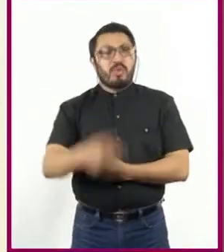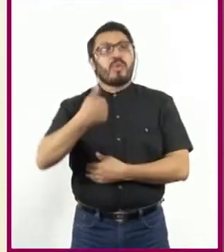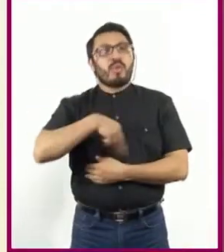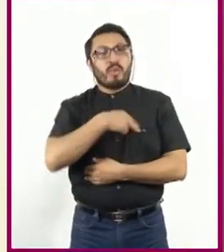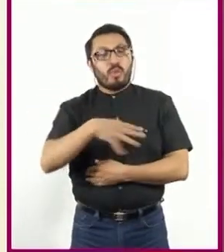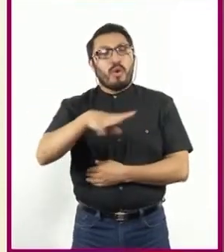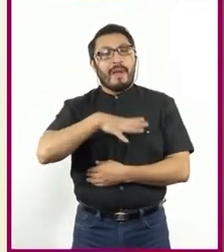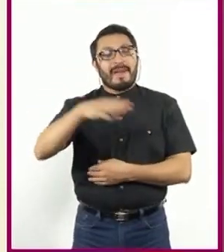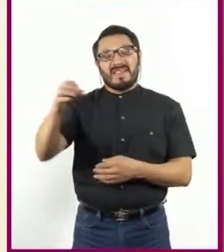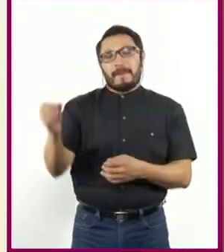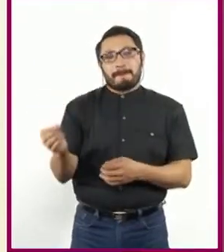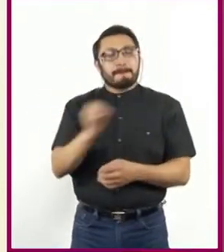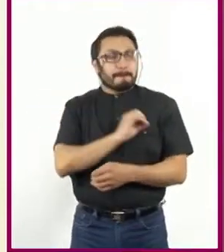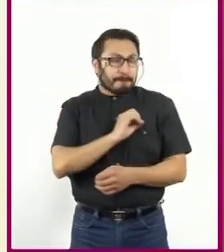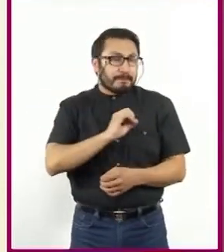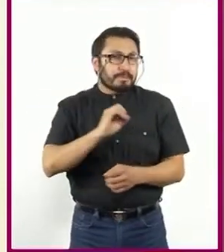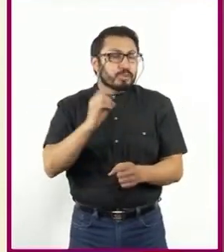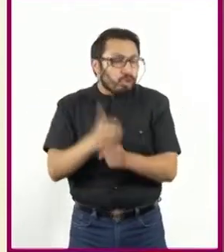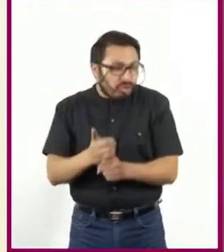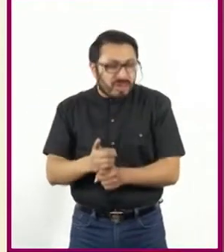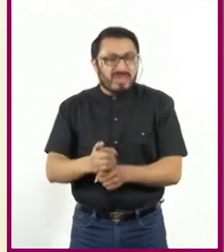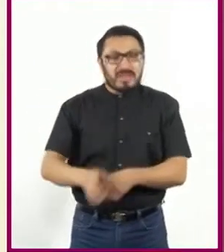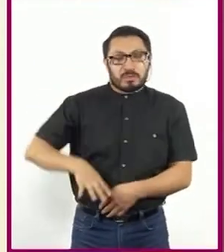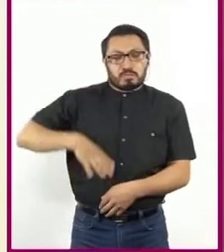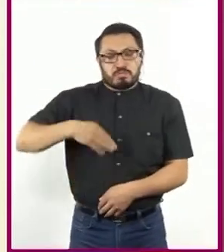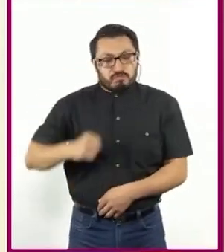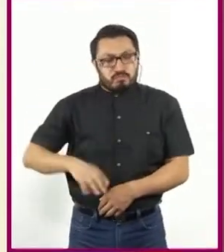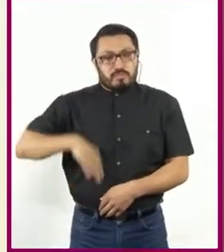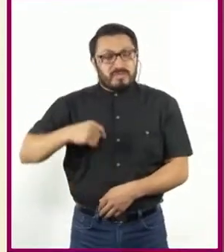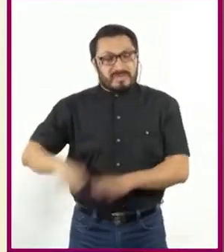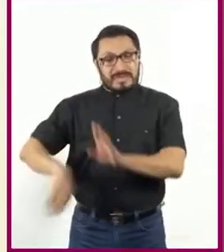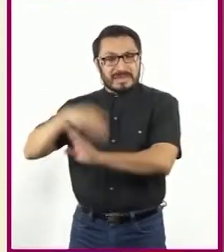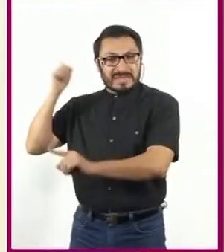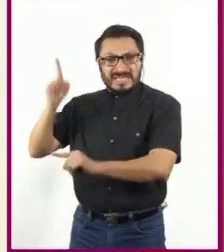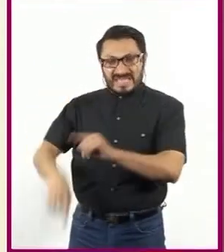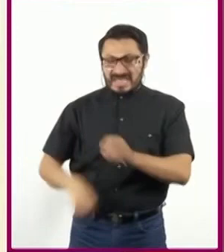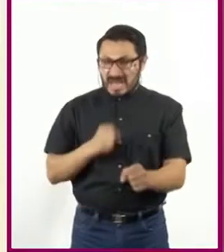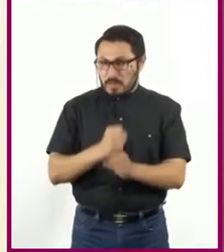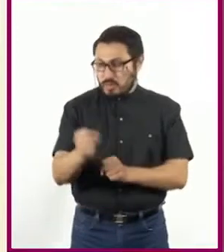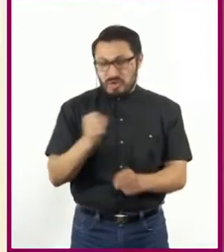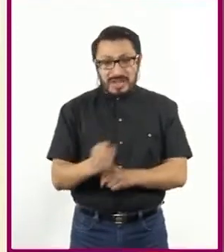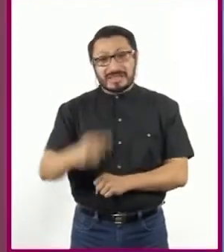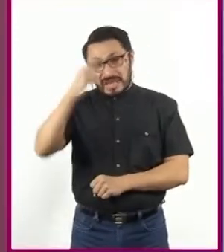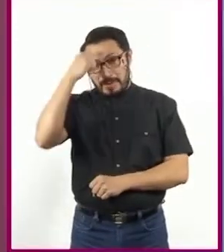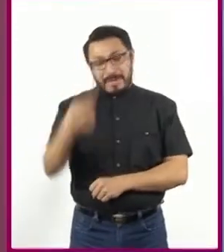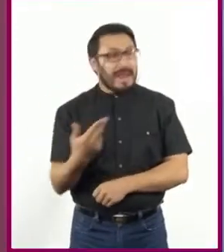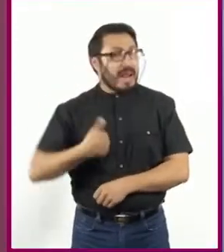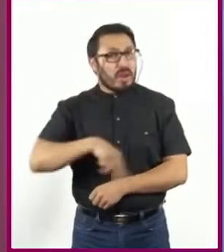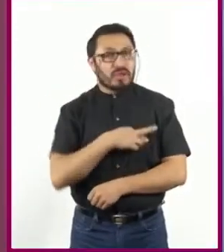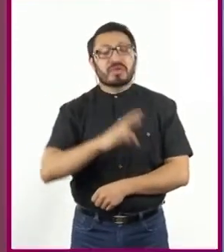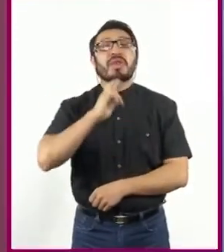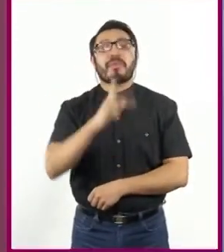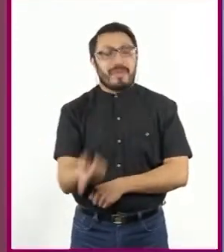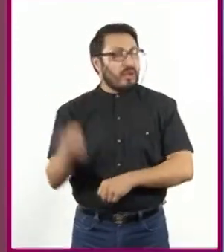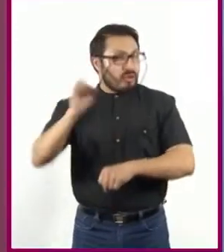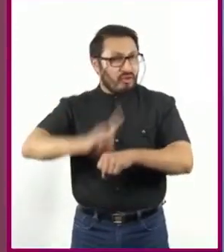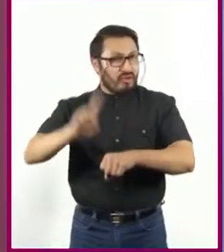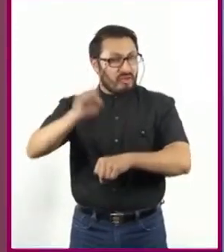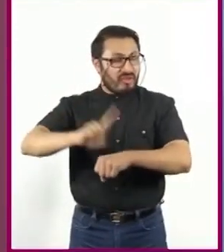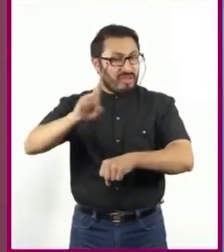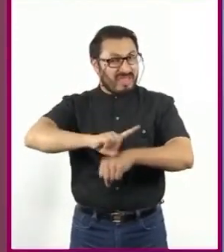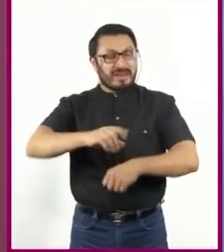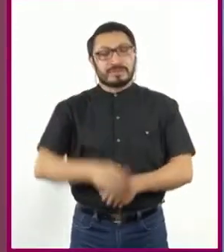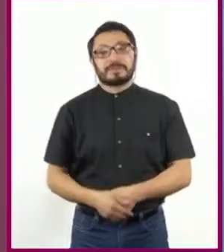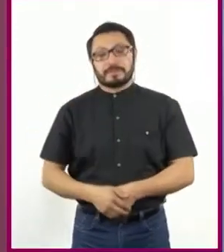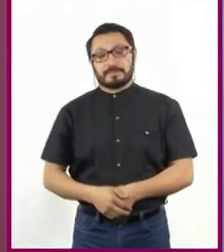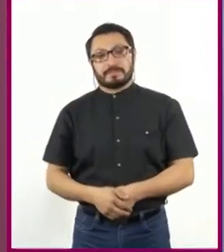de luchar contra las condiciones adversas para ser mejores personas cada día. Sin embargo, todos los